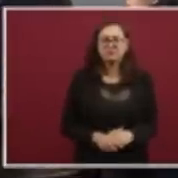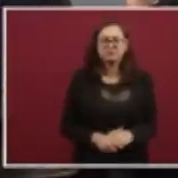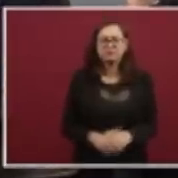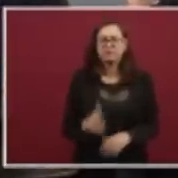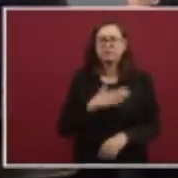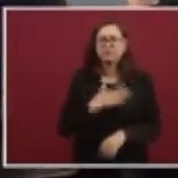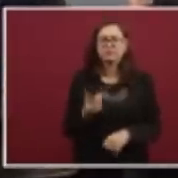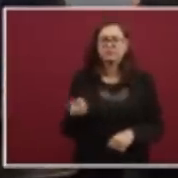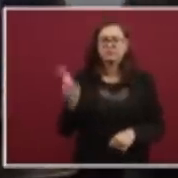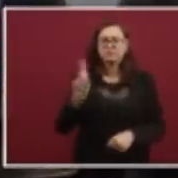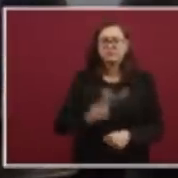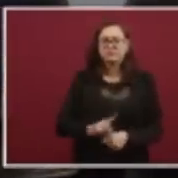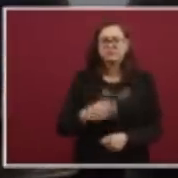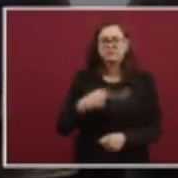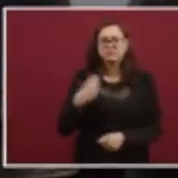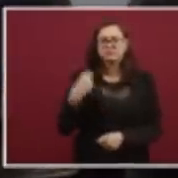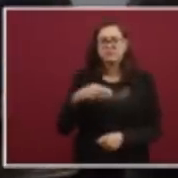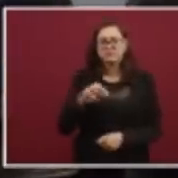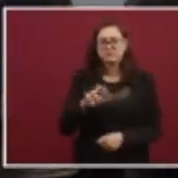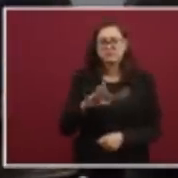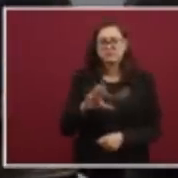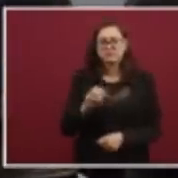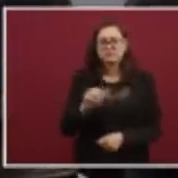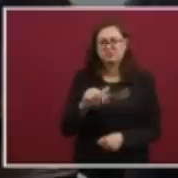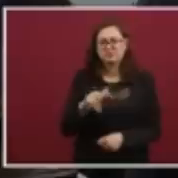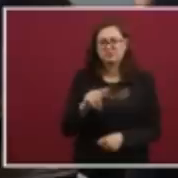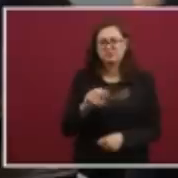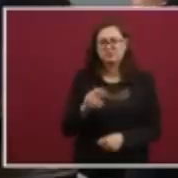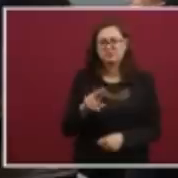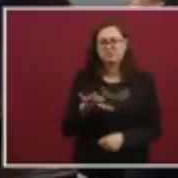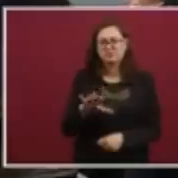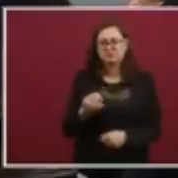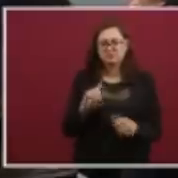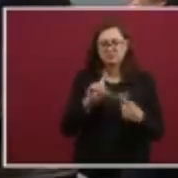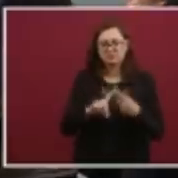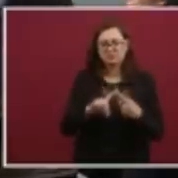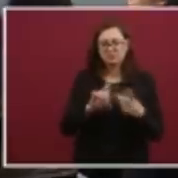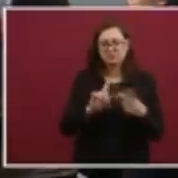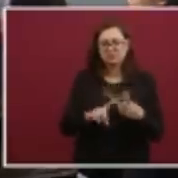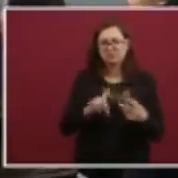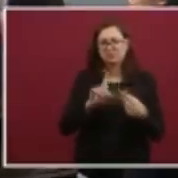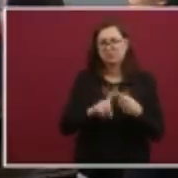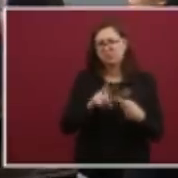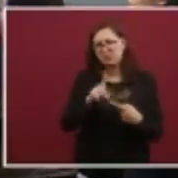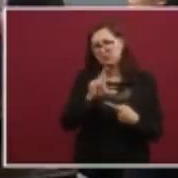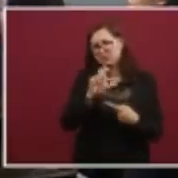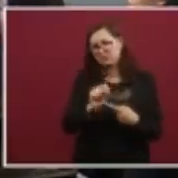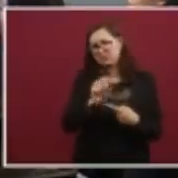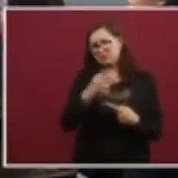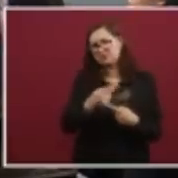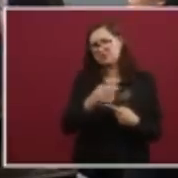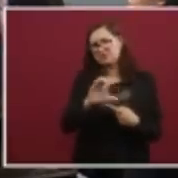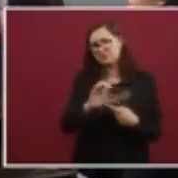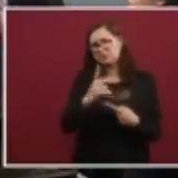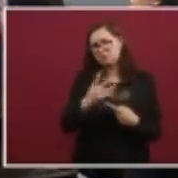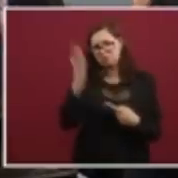Buenos días, presidente. Marco Antonio Vera, corresponsal. Si me permite dos preguntas, una para el secretario de Hacienda y otra para el secretario de Salud, por